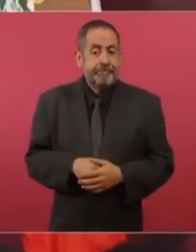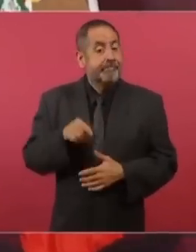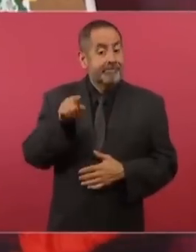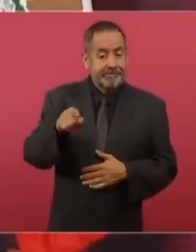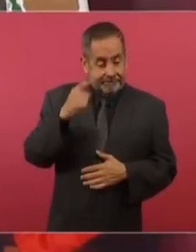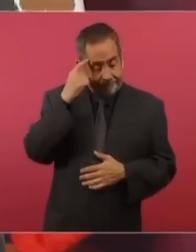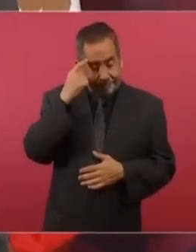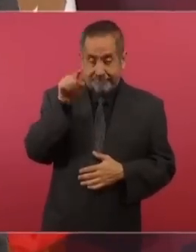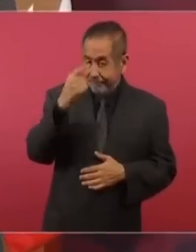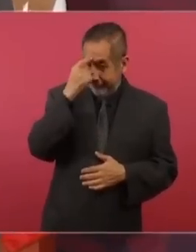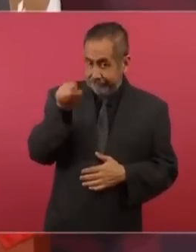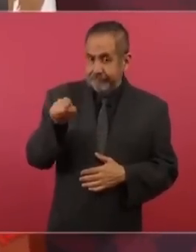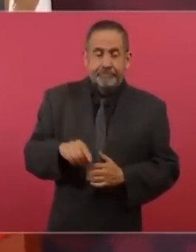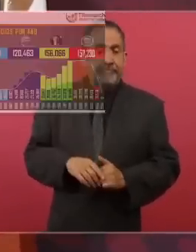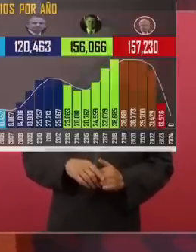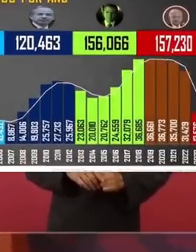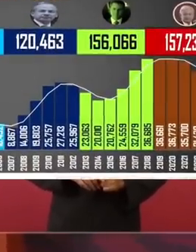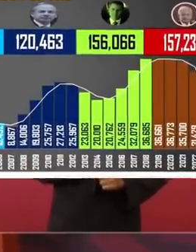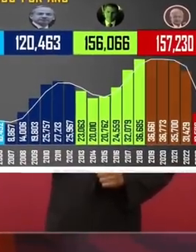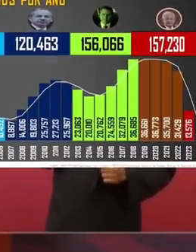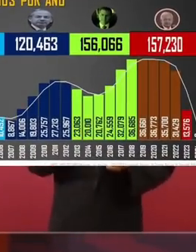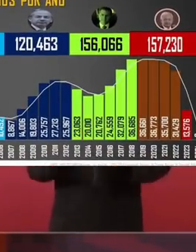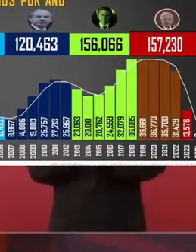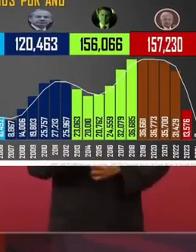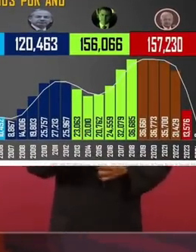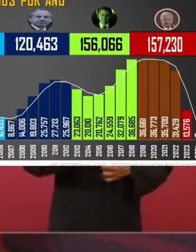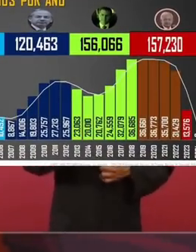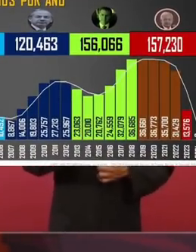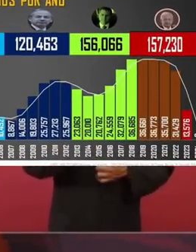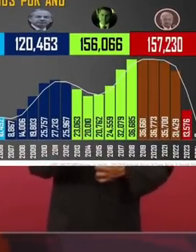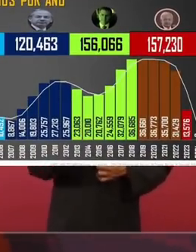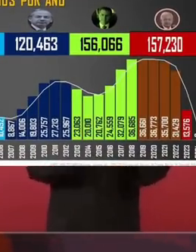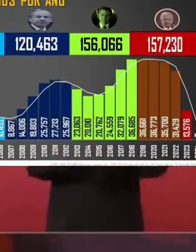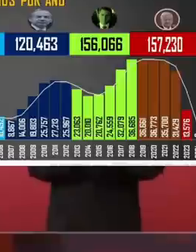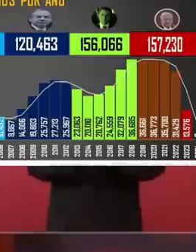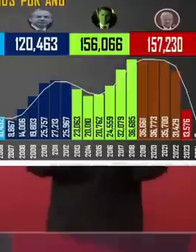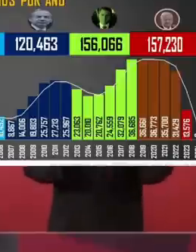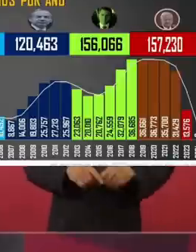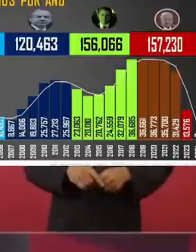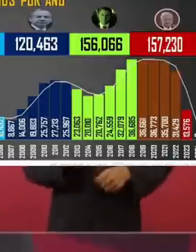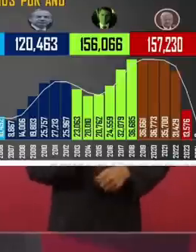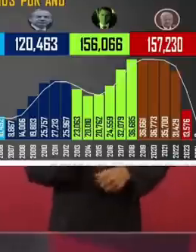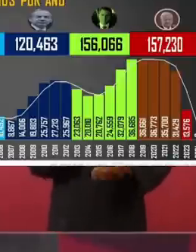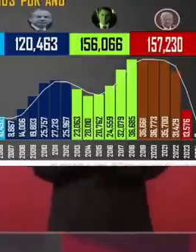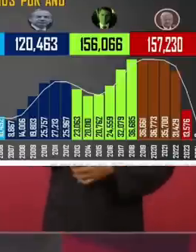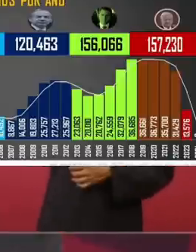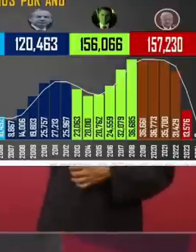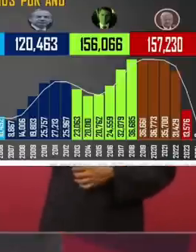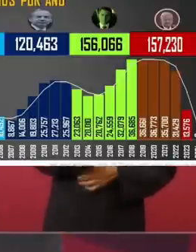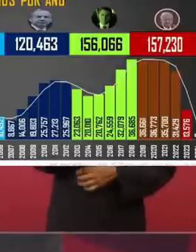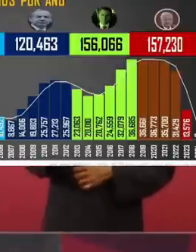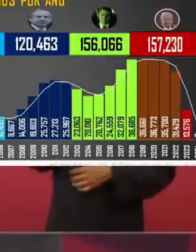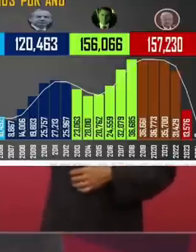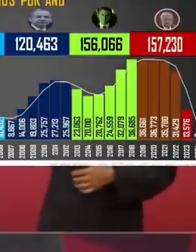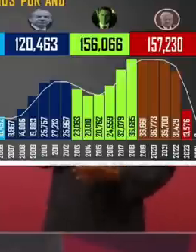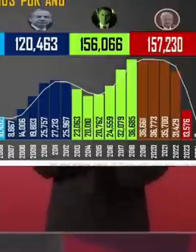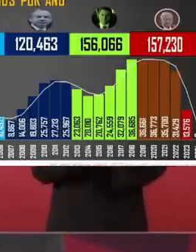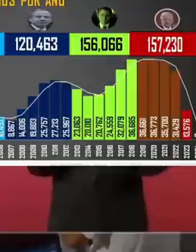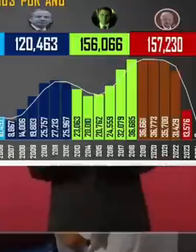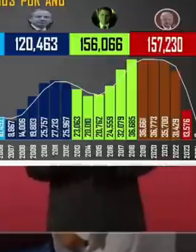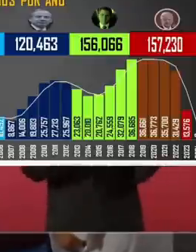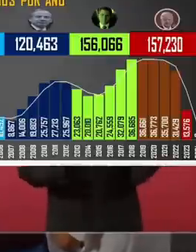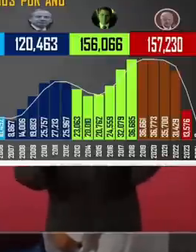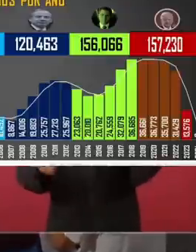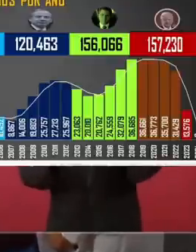trae, como consigna, igual Ciro, y se van a ir por ahí, porque son muy predecibles. Muy